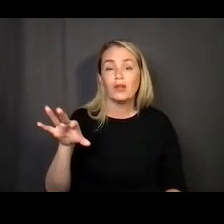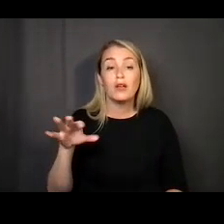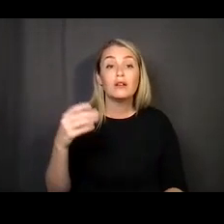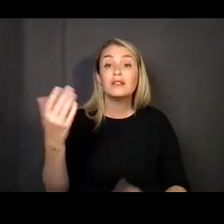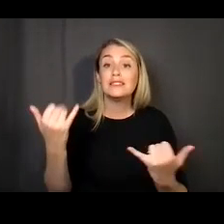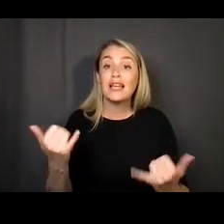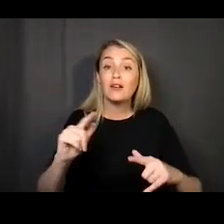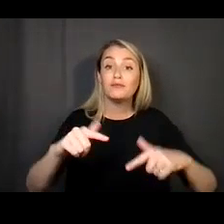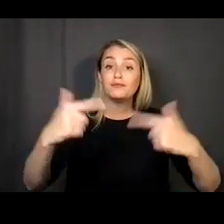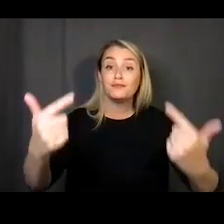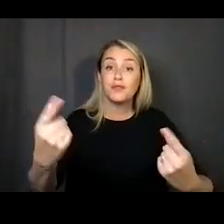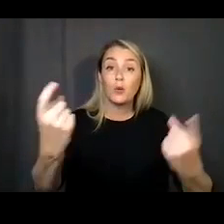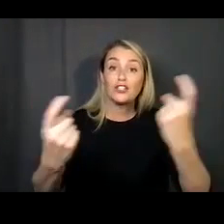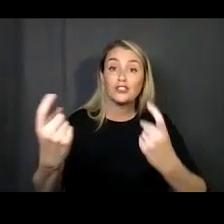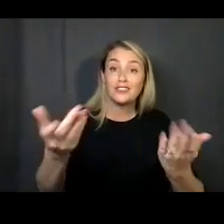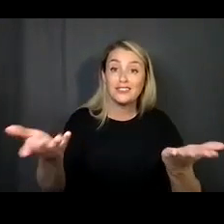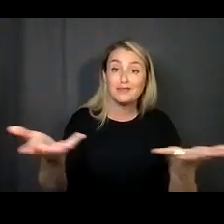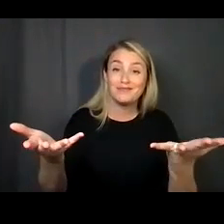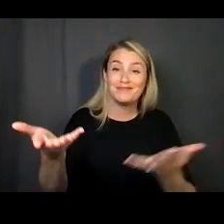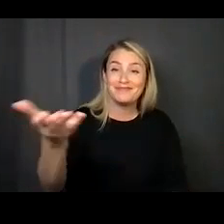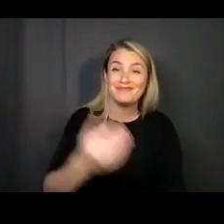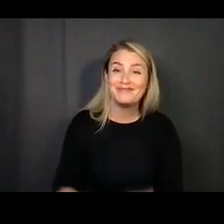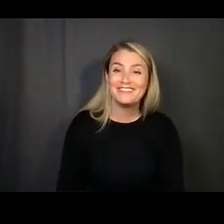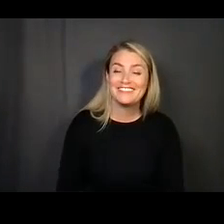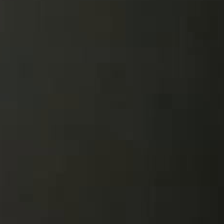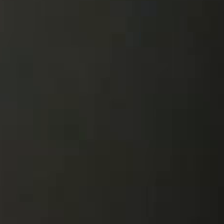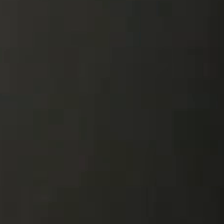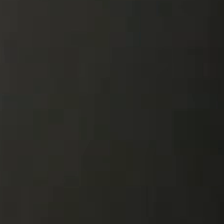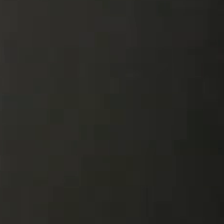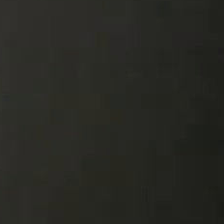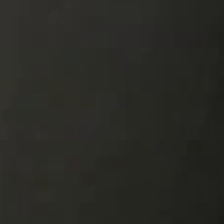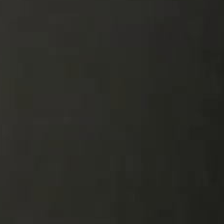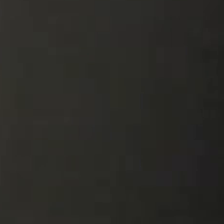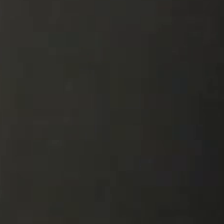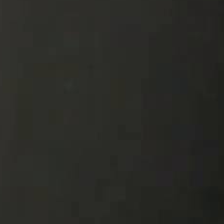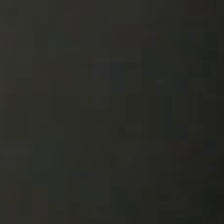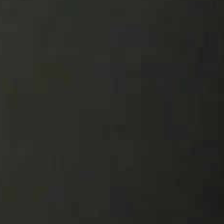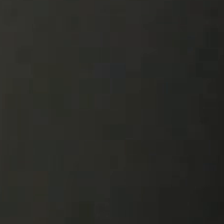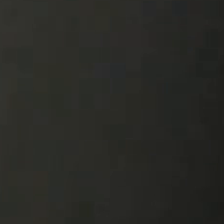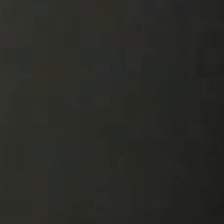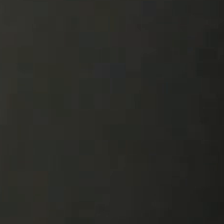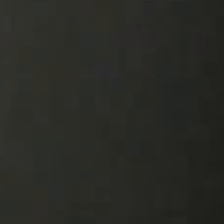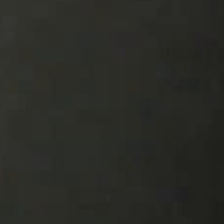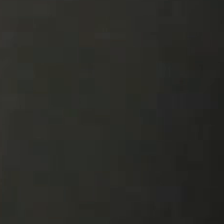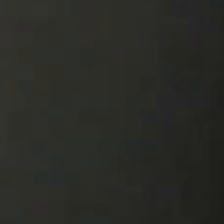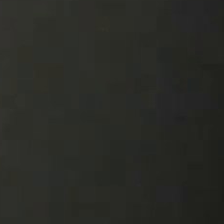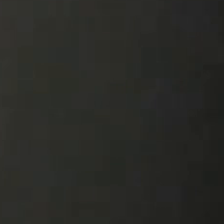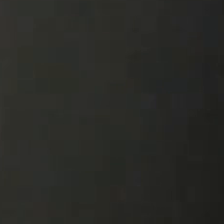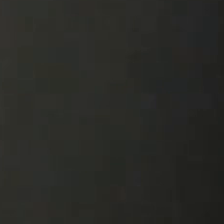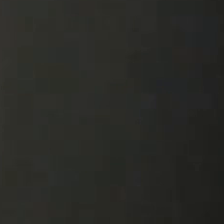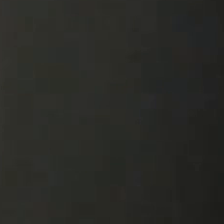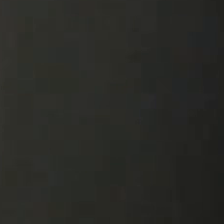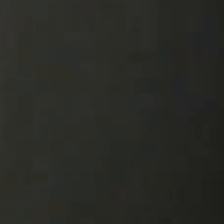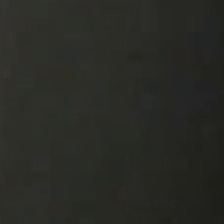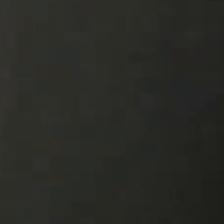vamos a ver si tienen alguna pregunta. Si no se sienten cómodos encendiendo su audio o video,